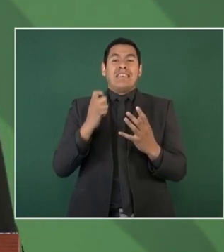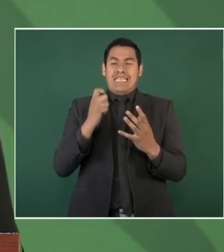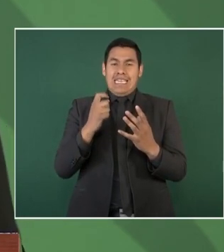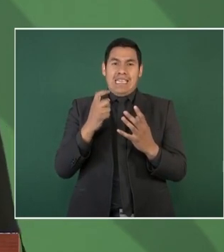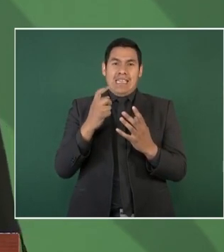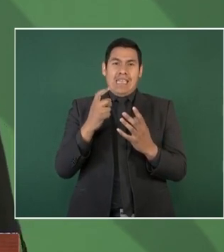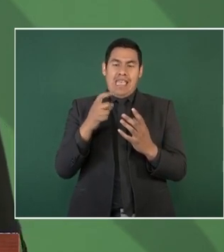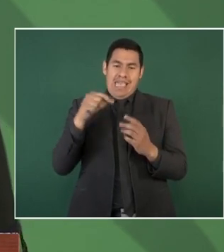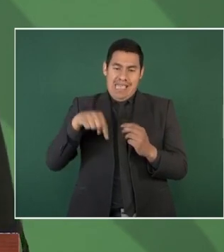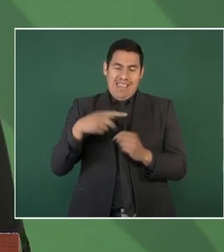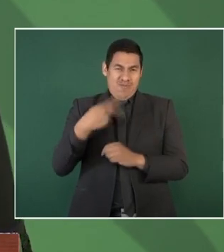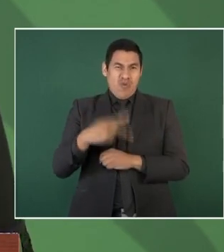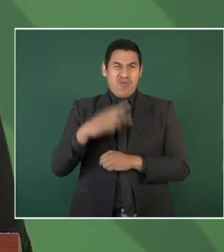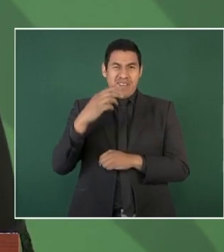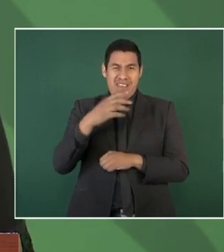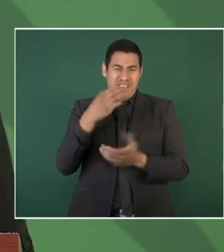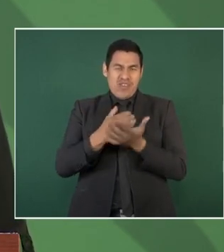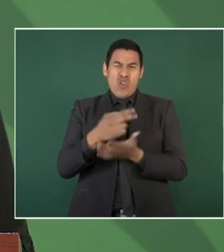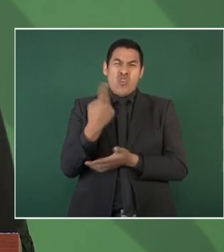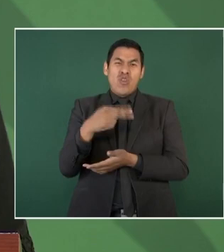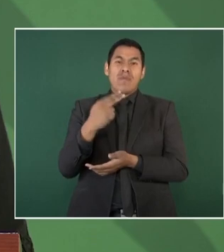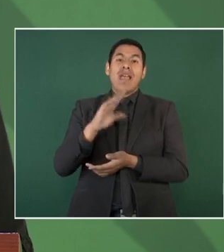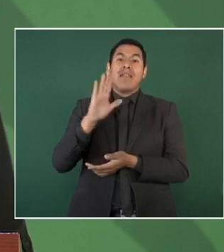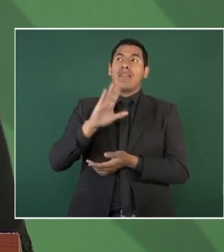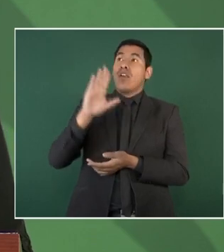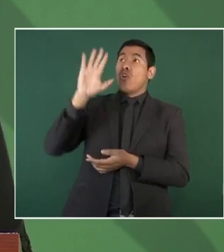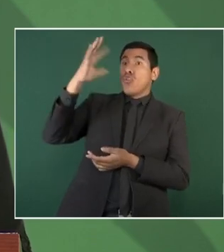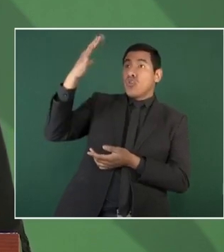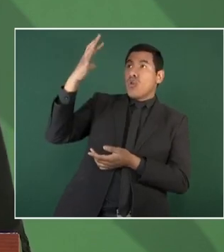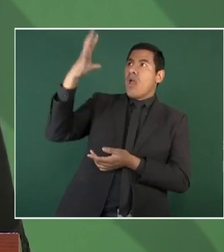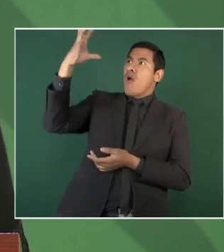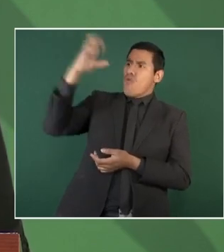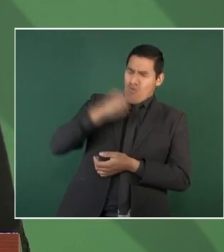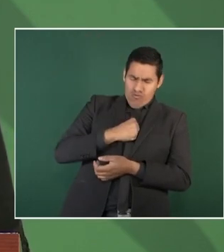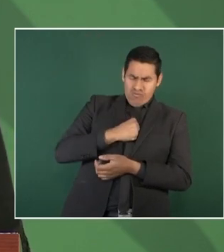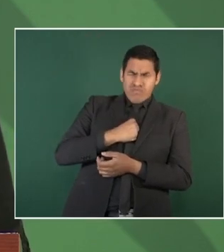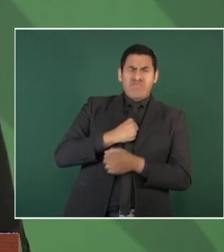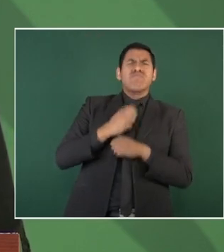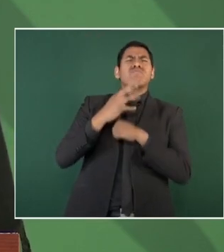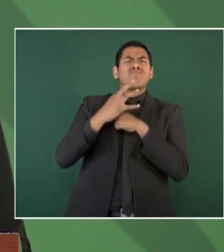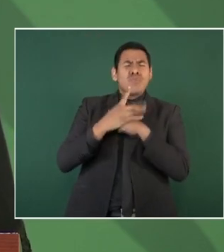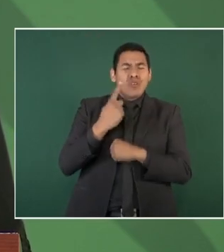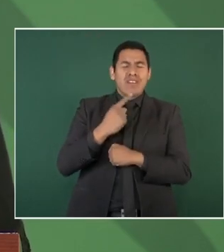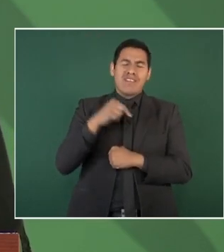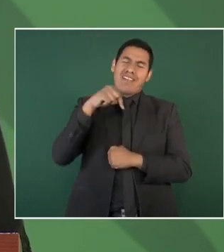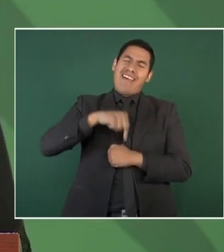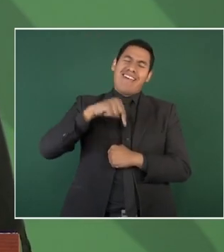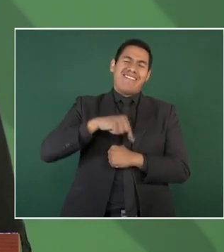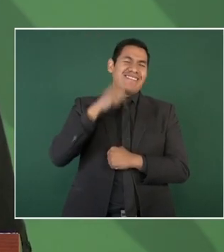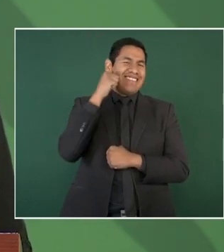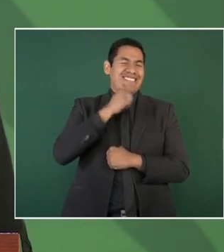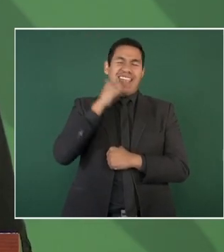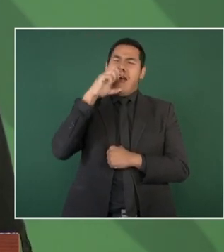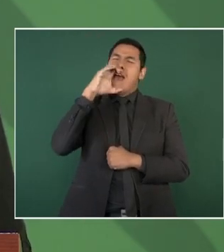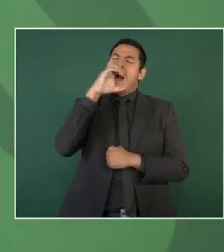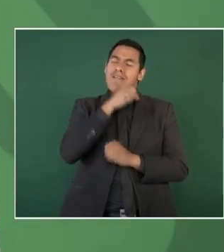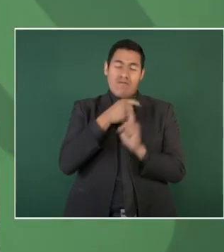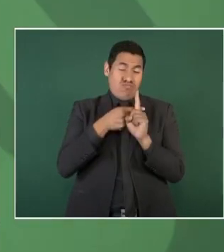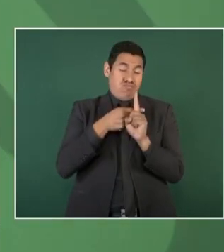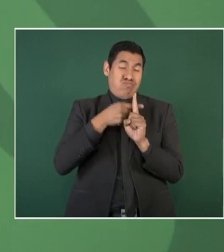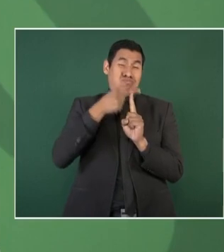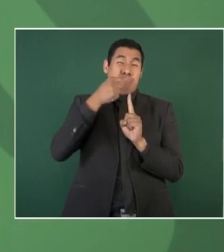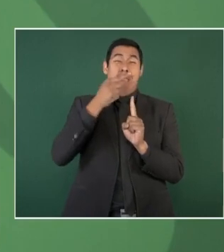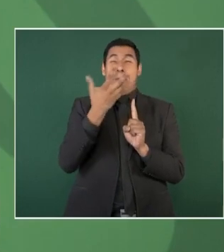que capturó al sol, y razón no les falta, pues aquí el termómetro puede superar los 50